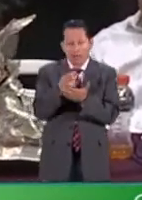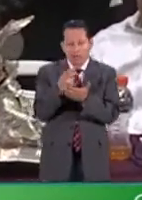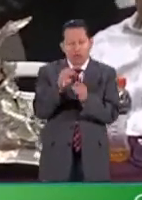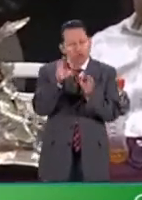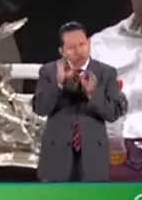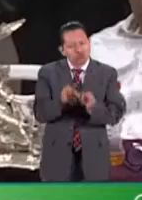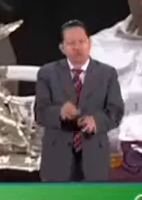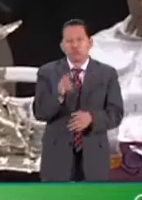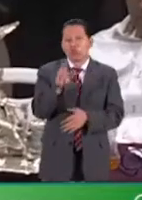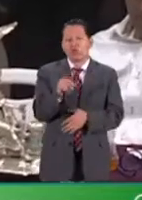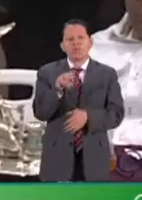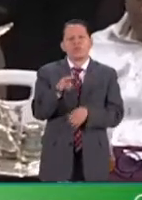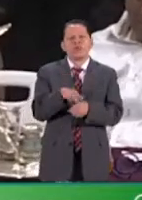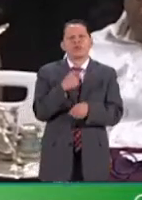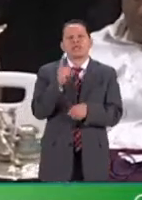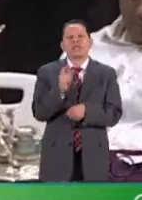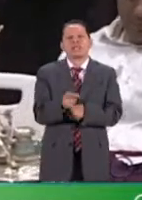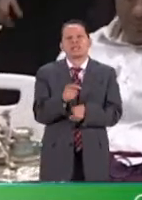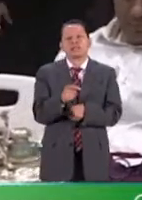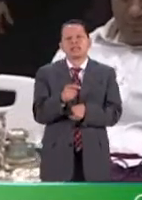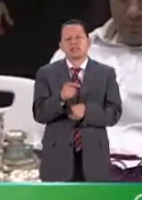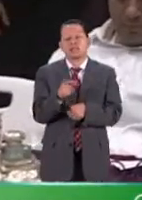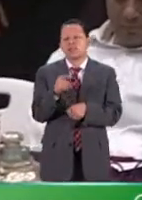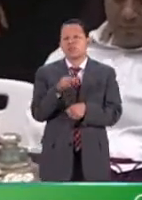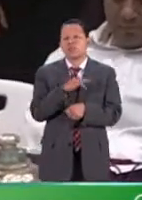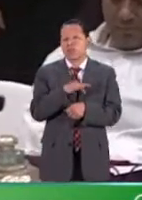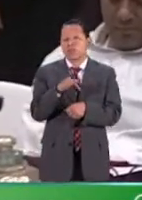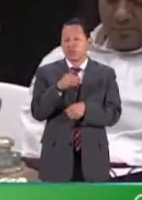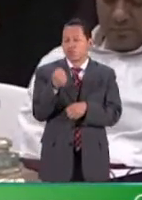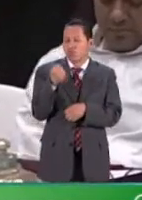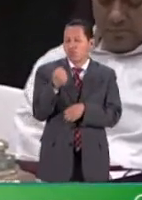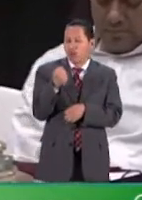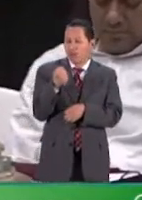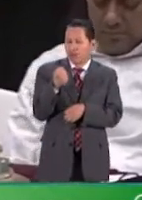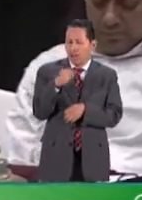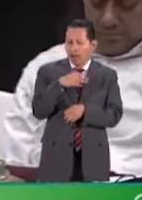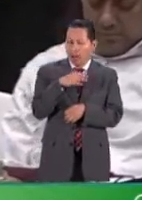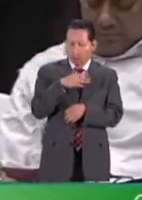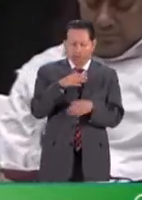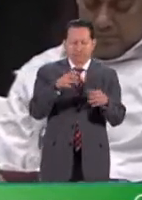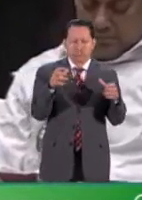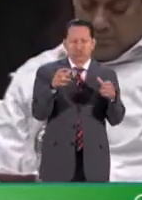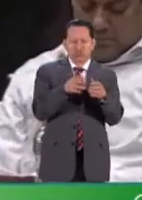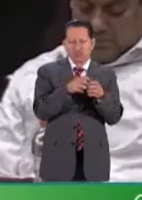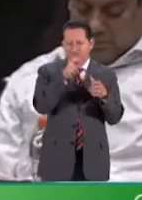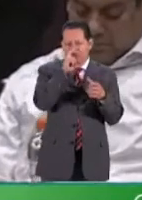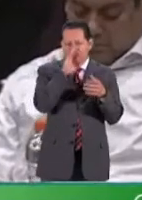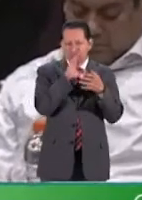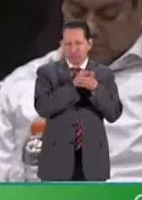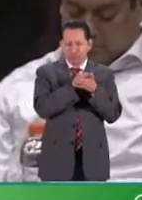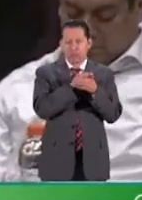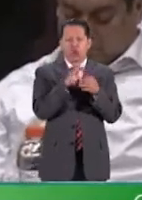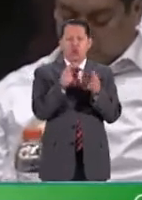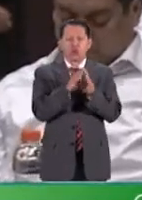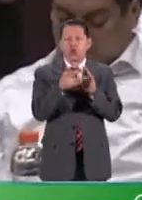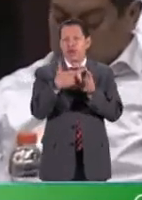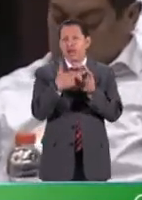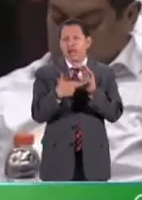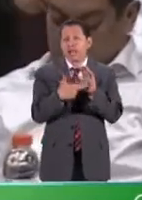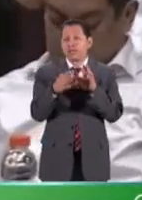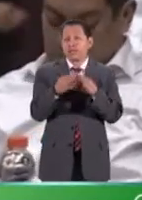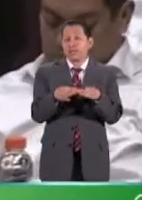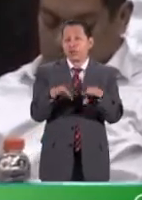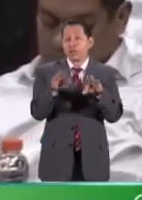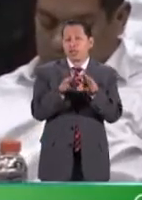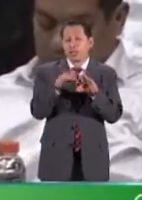ilegítimo, porque es resultado de la imposición reiterada de un oficialismo que ha cancelado las reglas